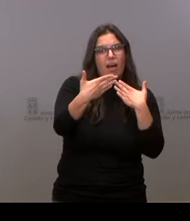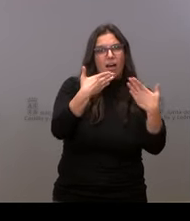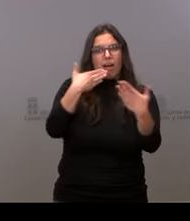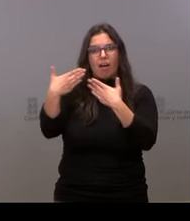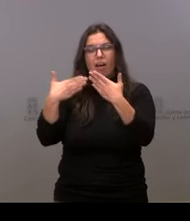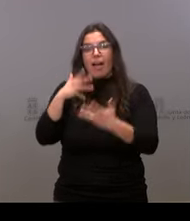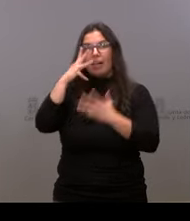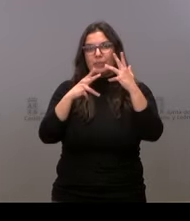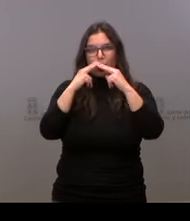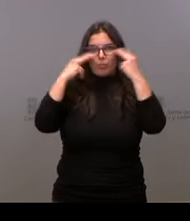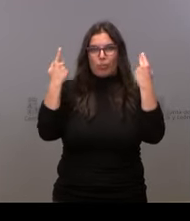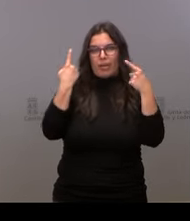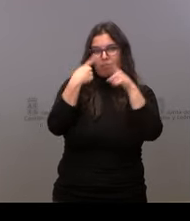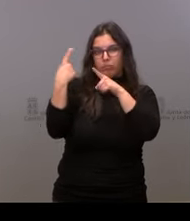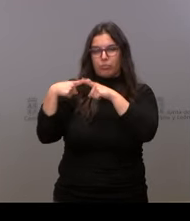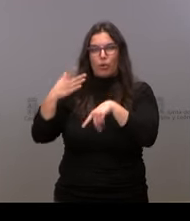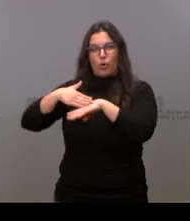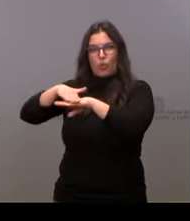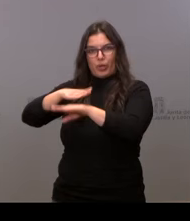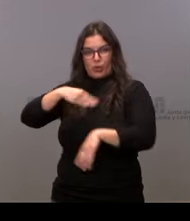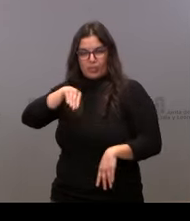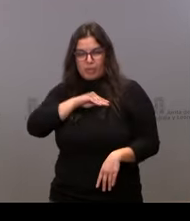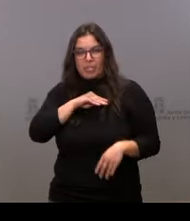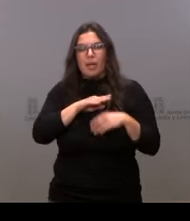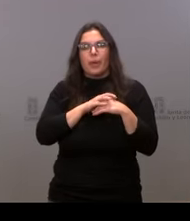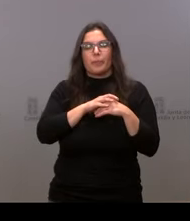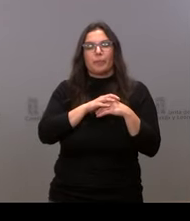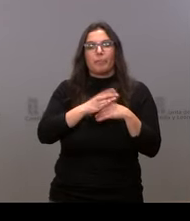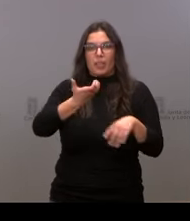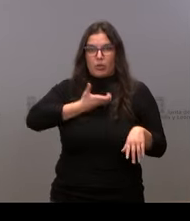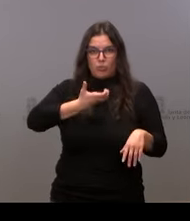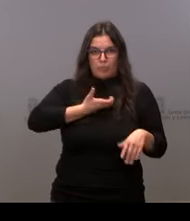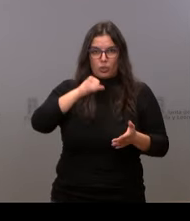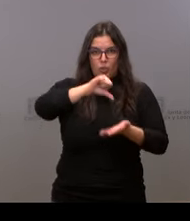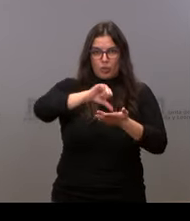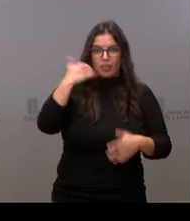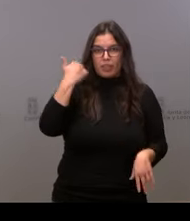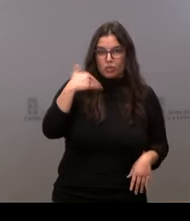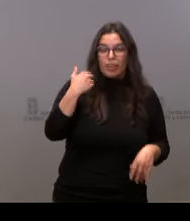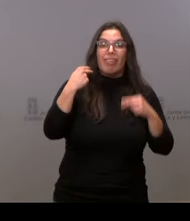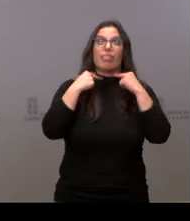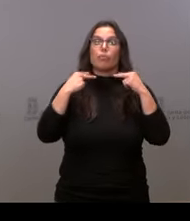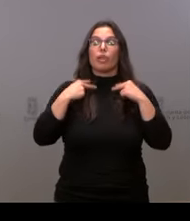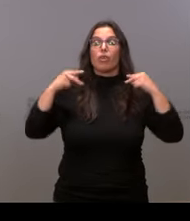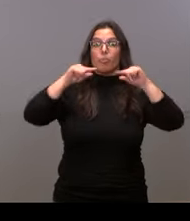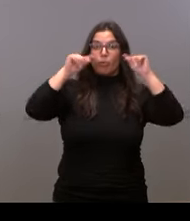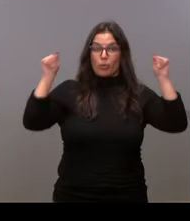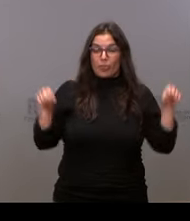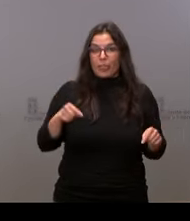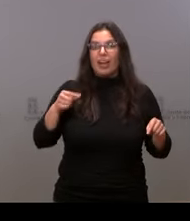administraciones públicas gobierno de españa' el ayuntamiento de soria diputación provincial de soria